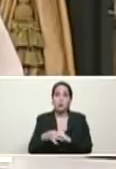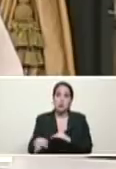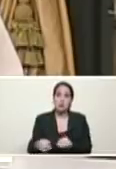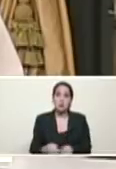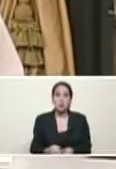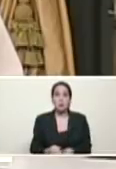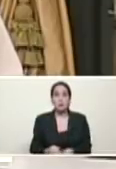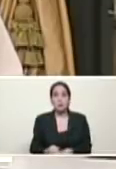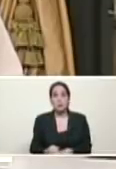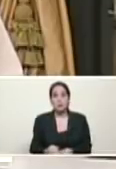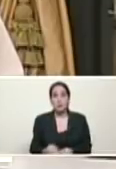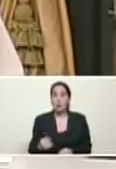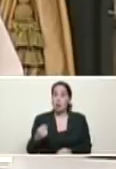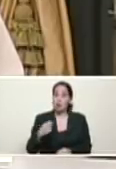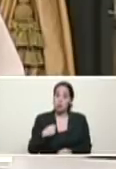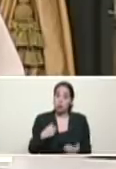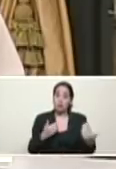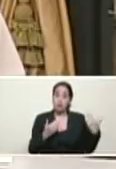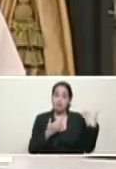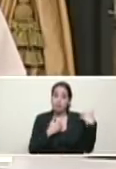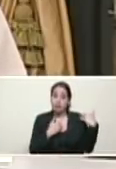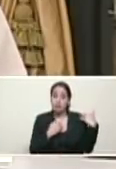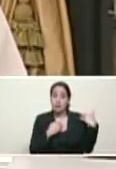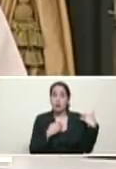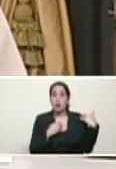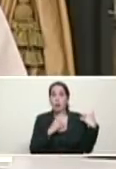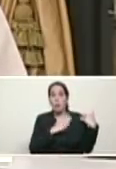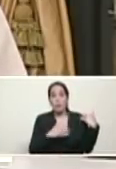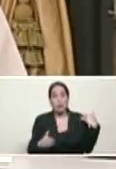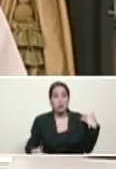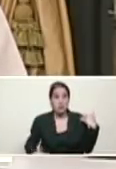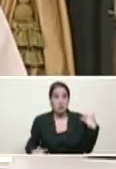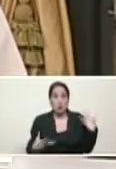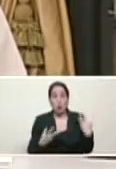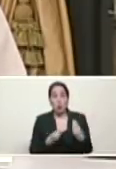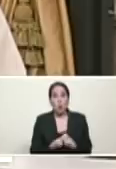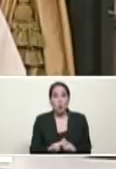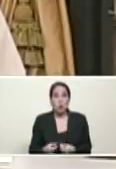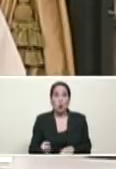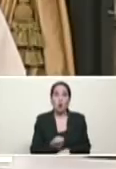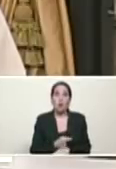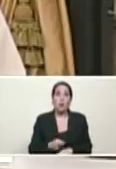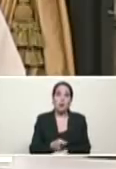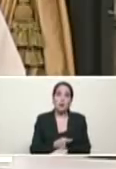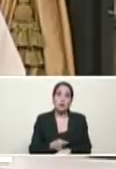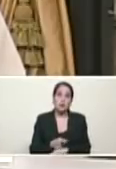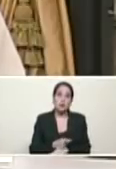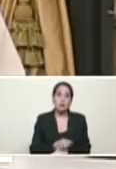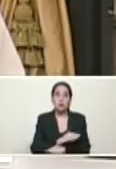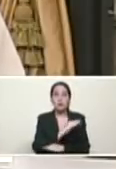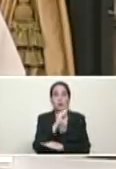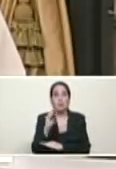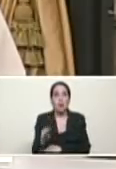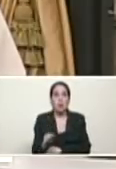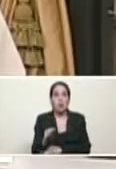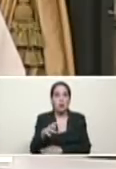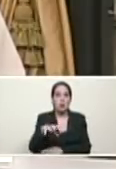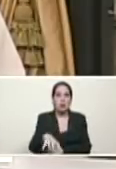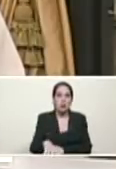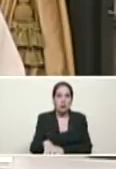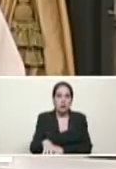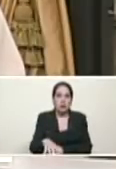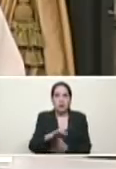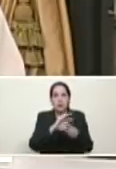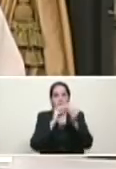que me toca a mí como presidente, junto a los gobernadores, gobernadoras y los protectores de los estados, ir a